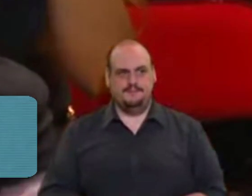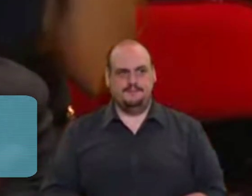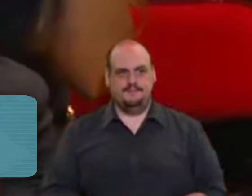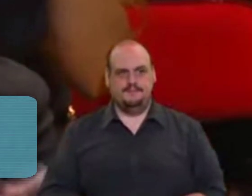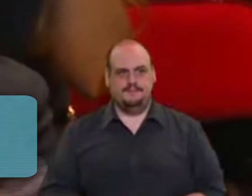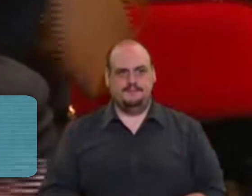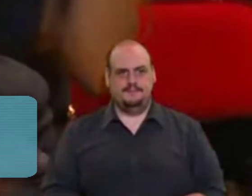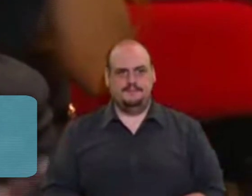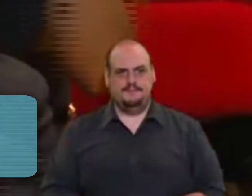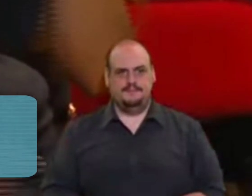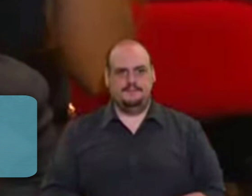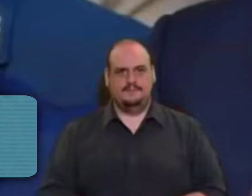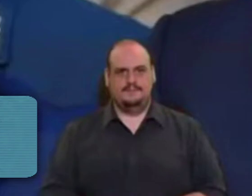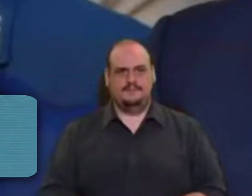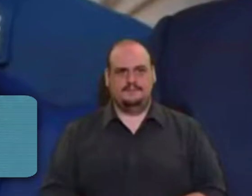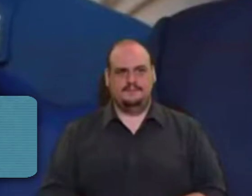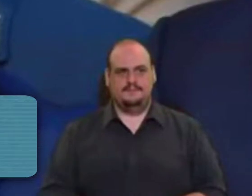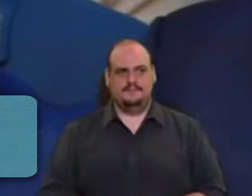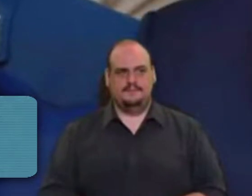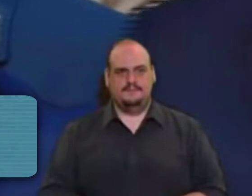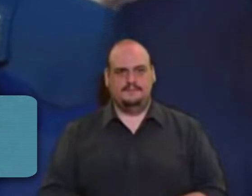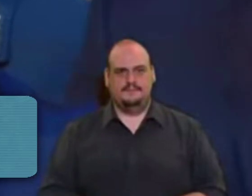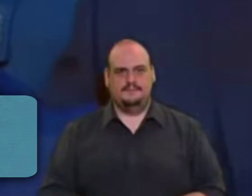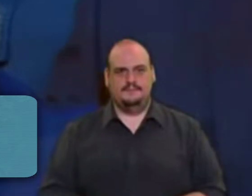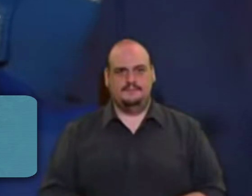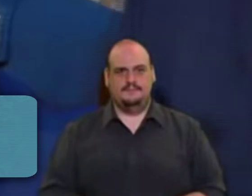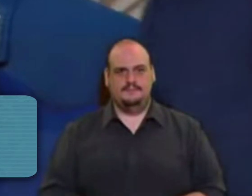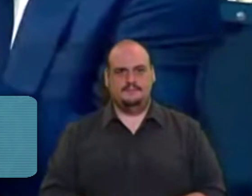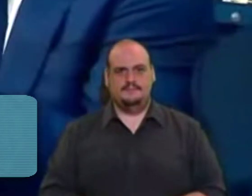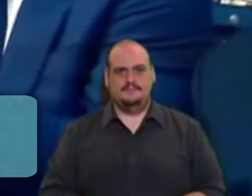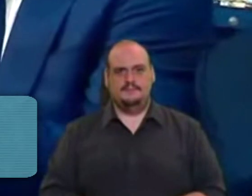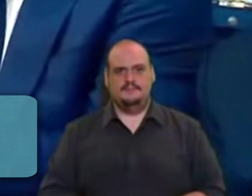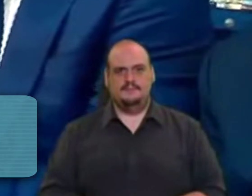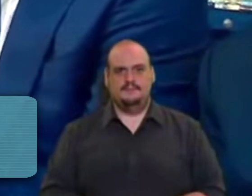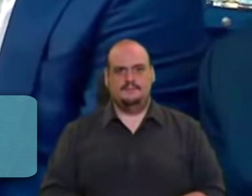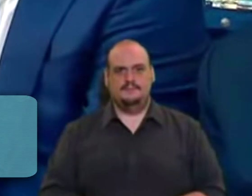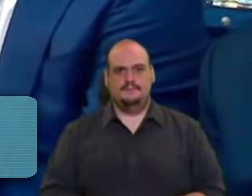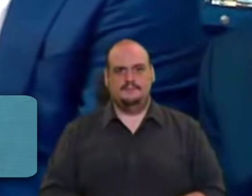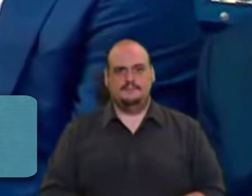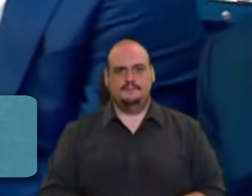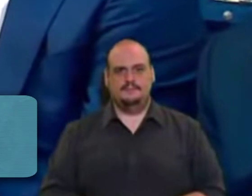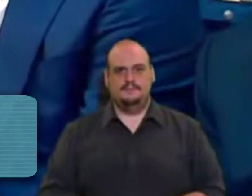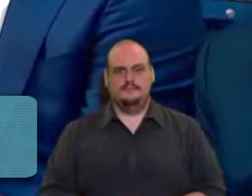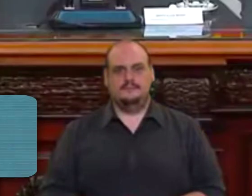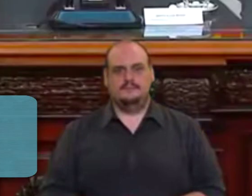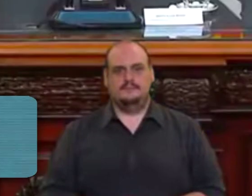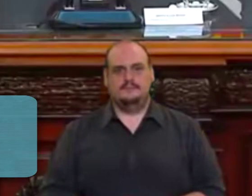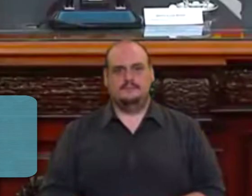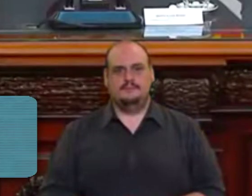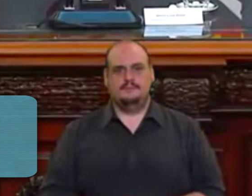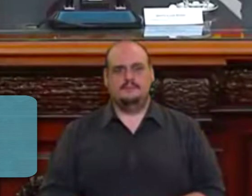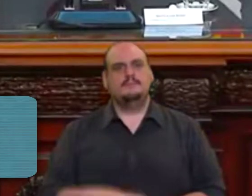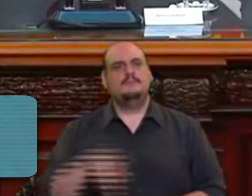defectos conceptuales que Martín Guzmán. Para ellos el ajuste, si se toca o no el gasto público, pasa por ahí.